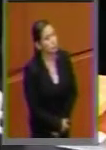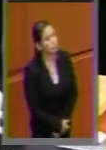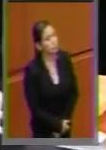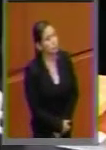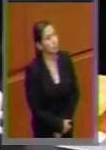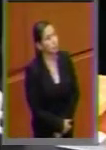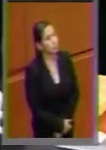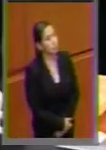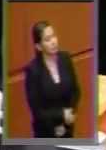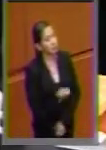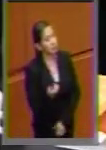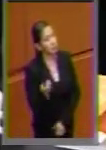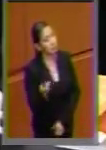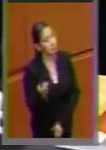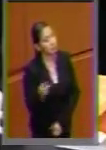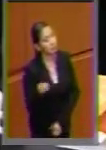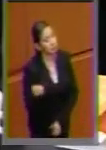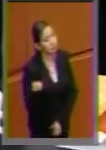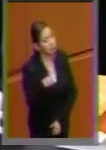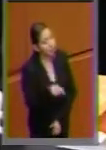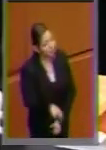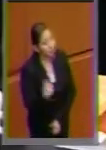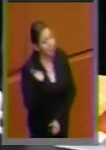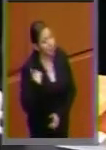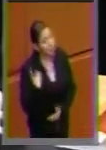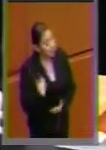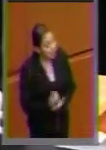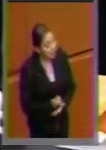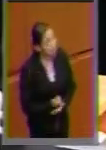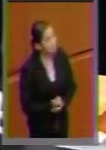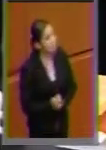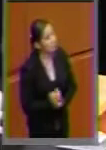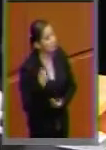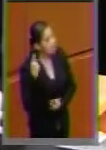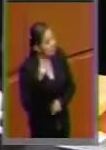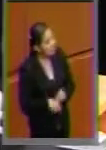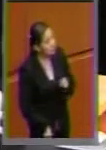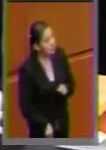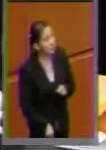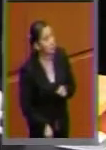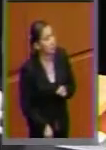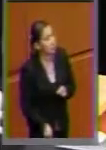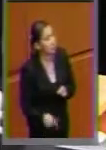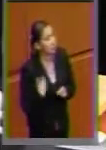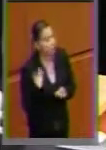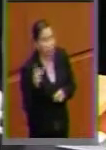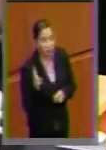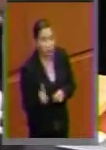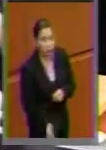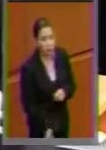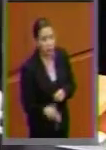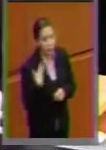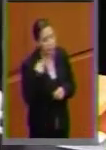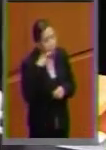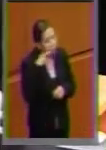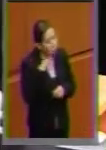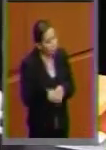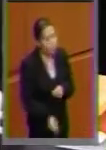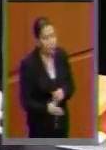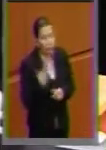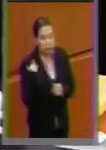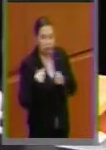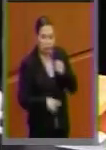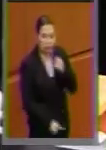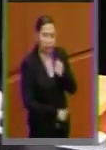es el colmo luego logramos quitar y en verdad se armó un